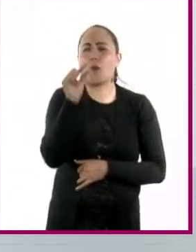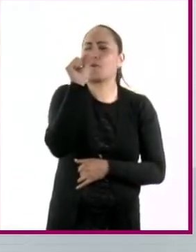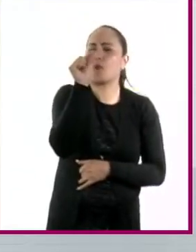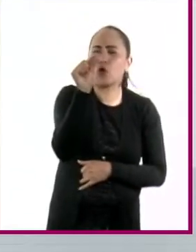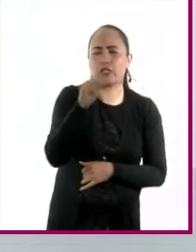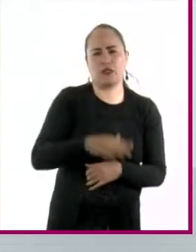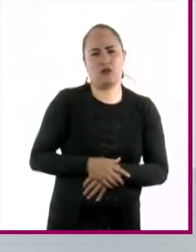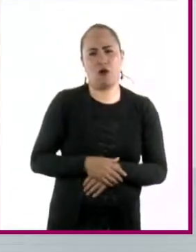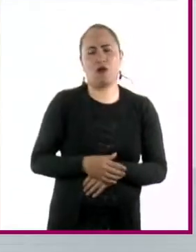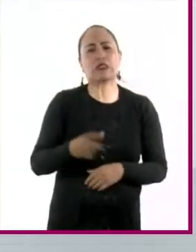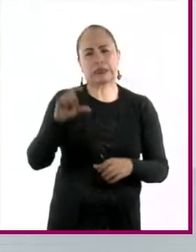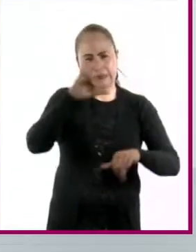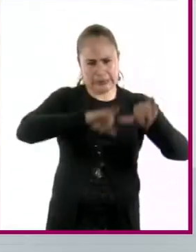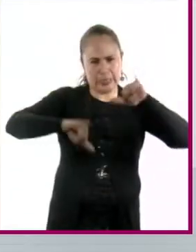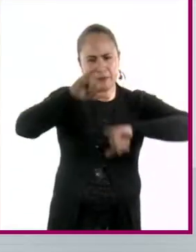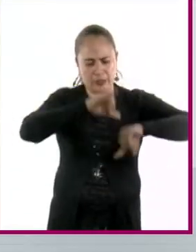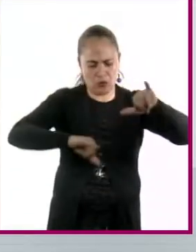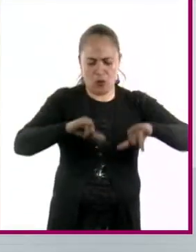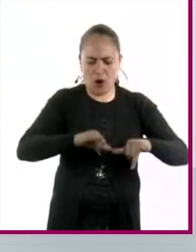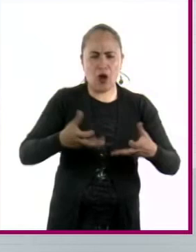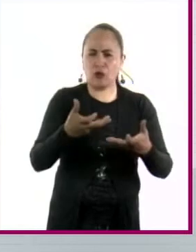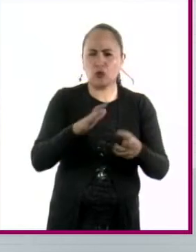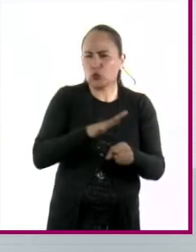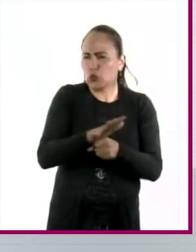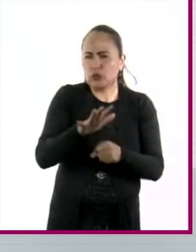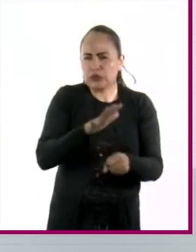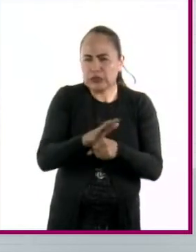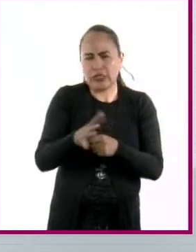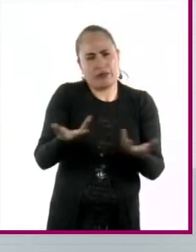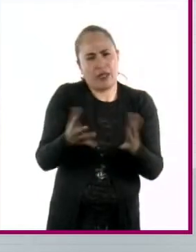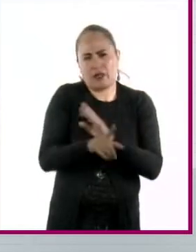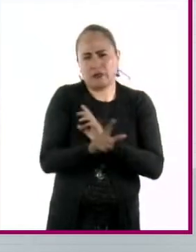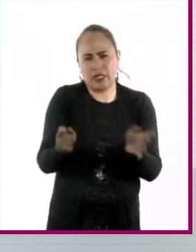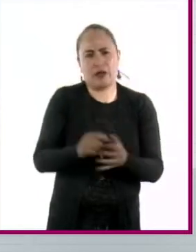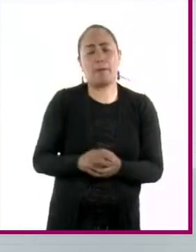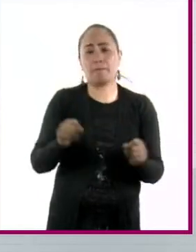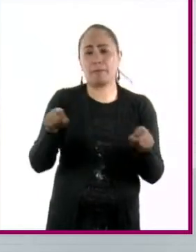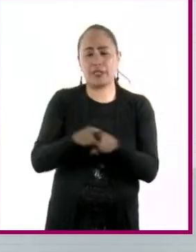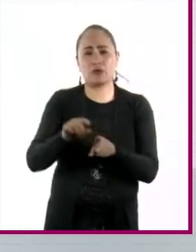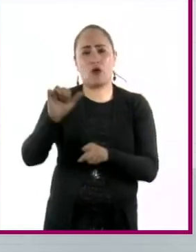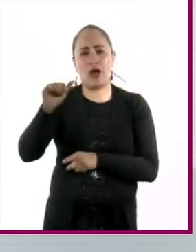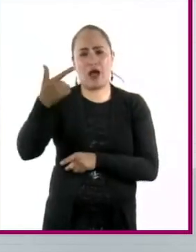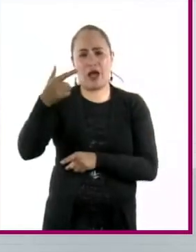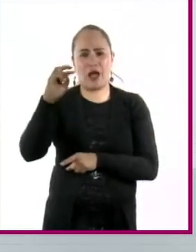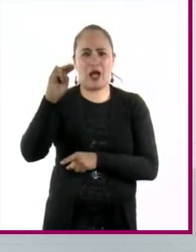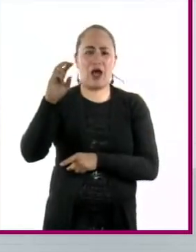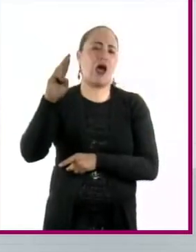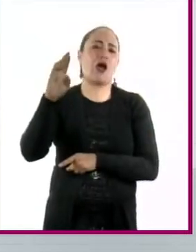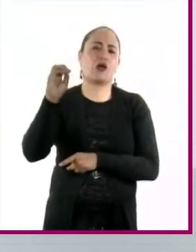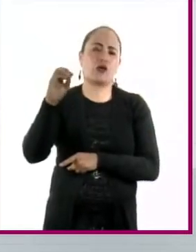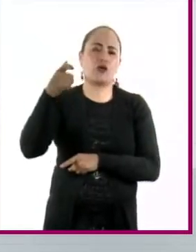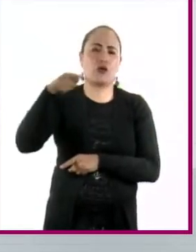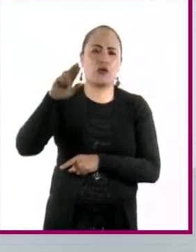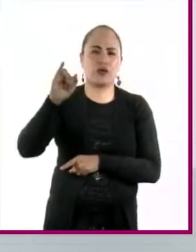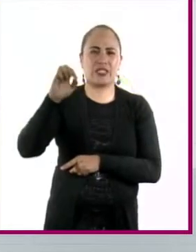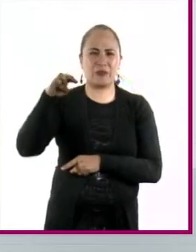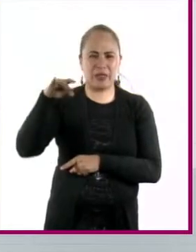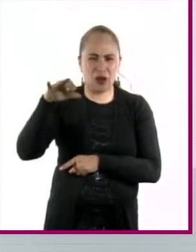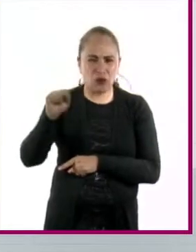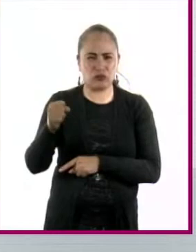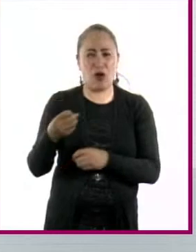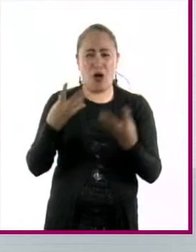fertilizantes y eso es suficiente y microdosis de agroquímicos. No necesitas toneladas.